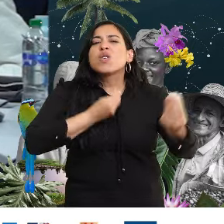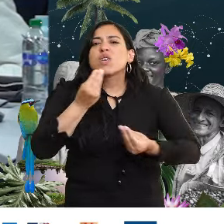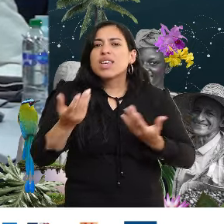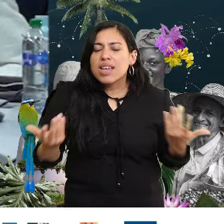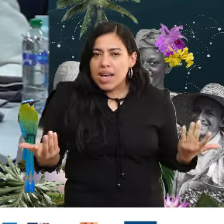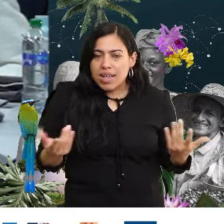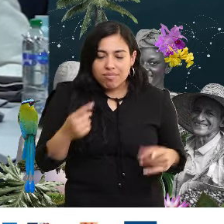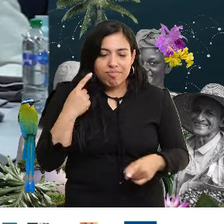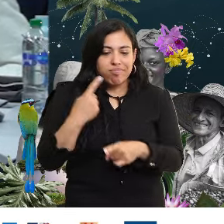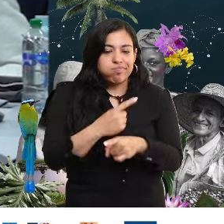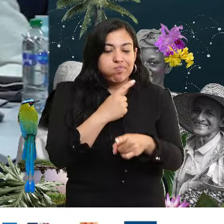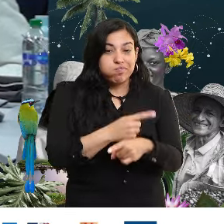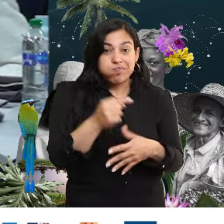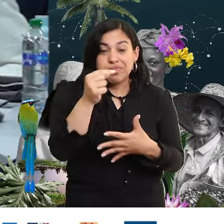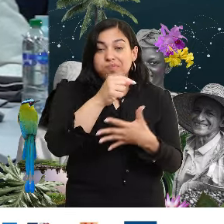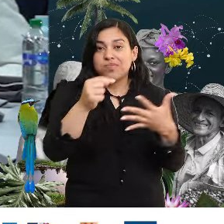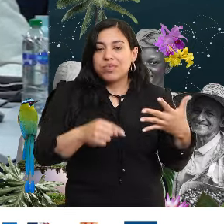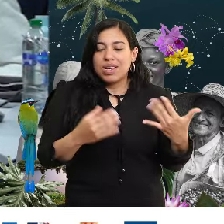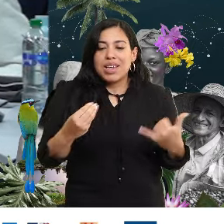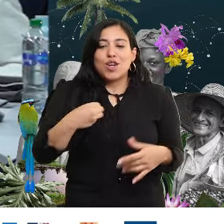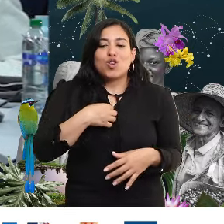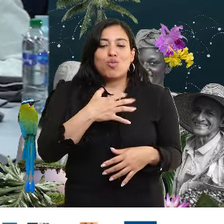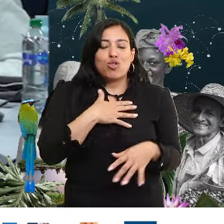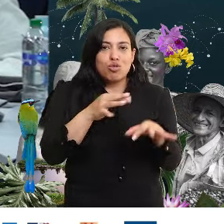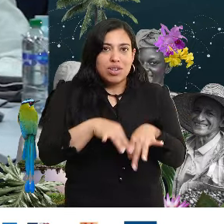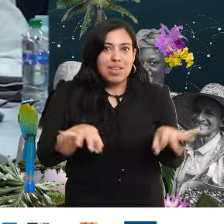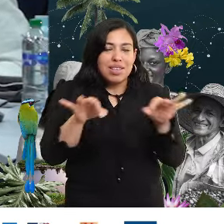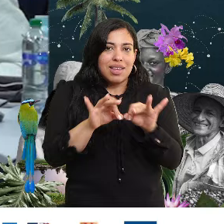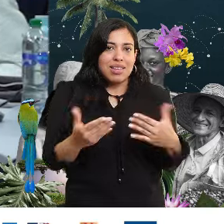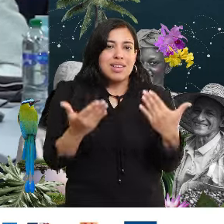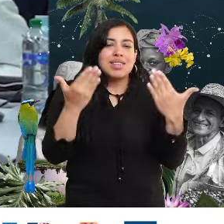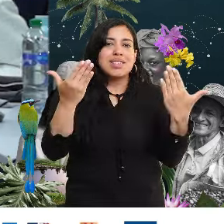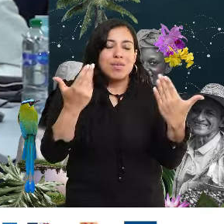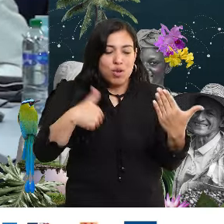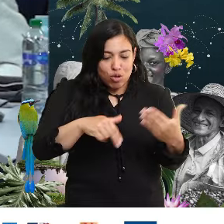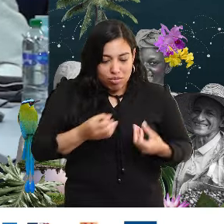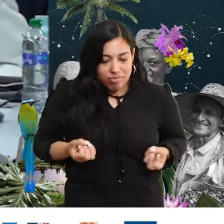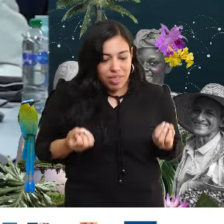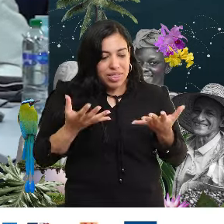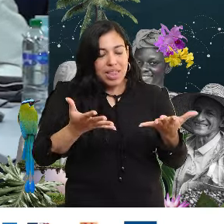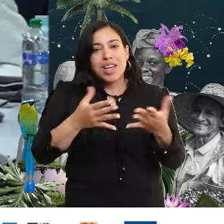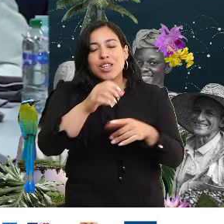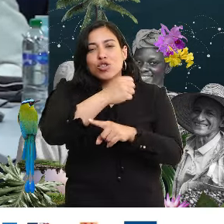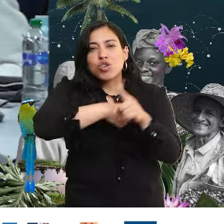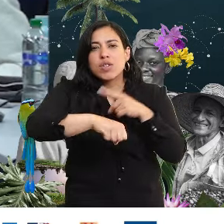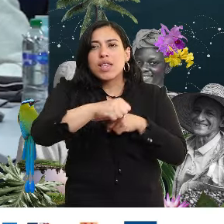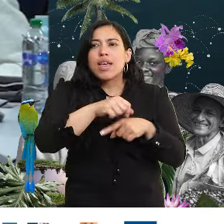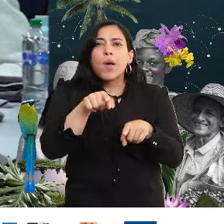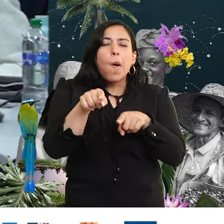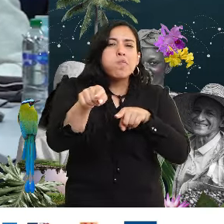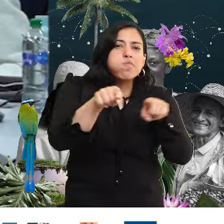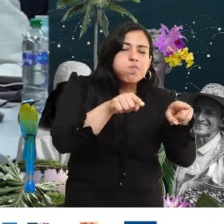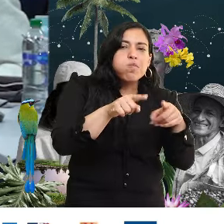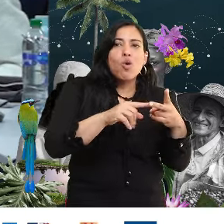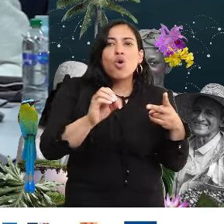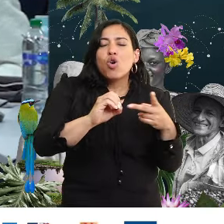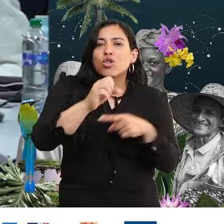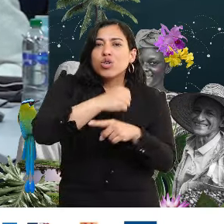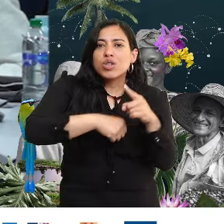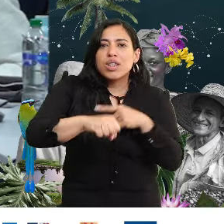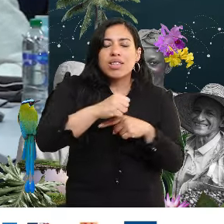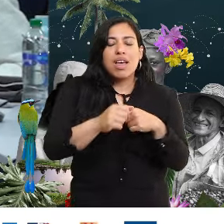más equitativas. Y esa es la oportunidad de aportar a sociedades más democráticas, a sociedades